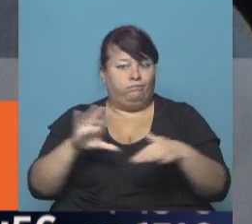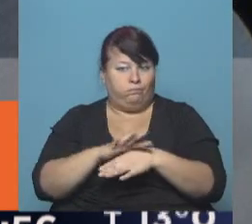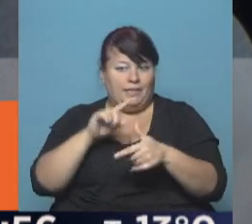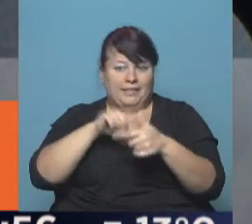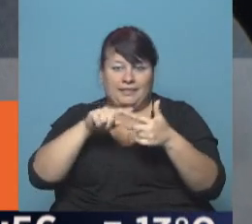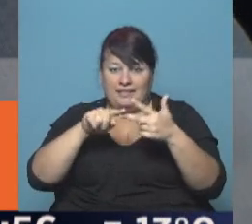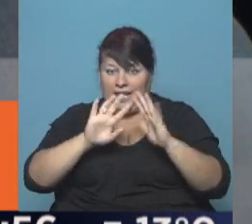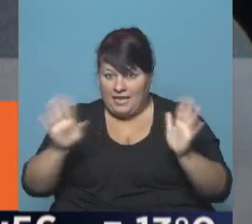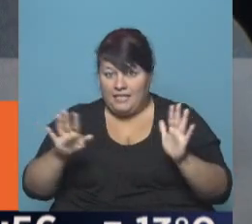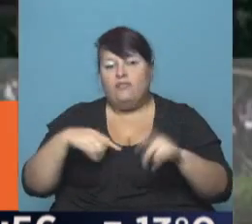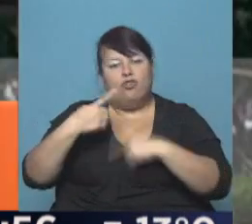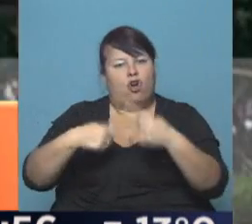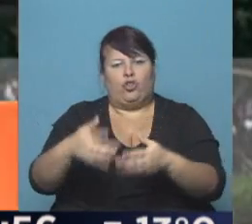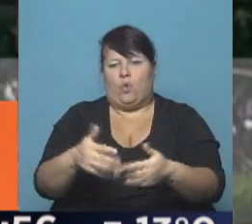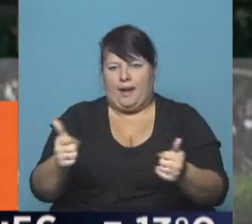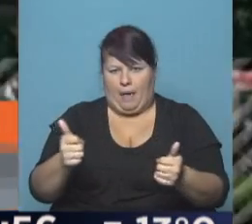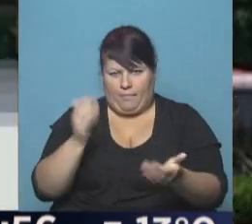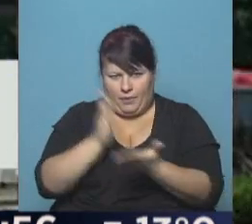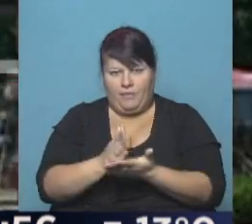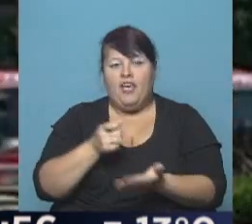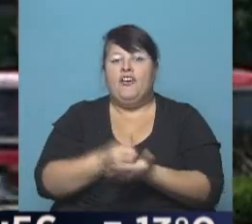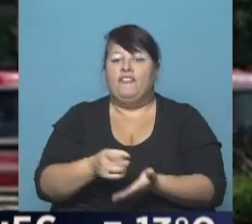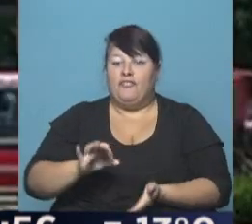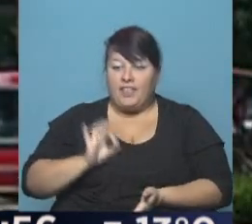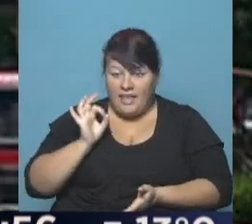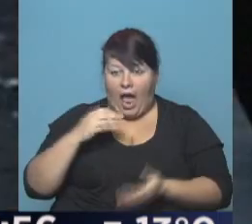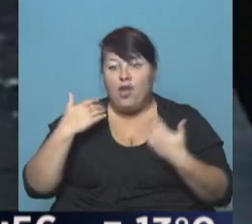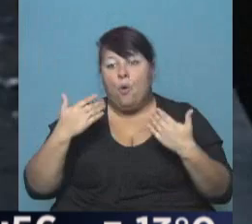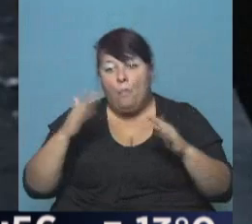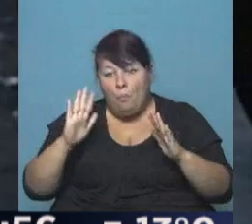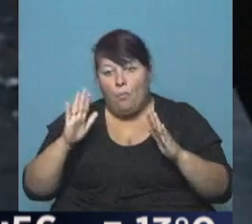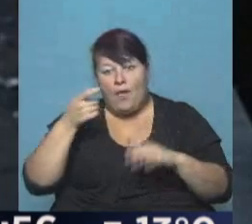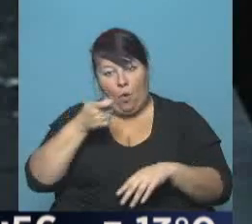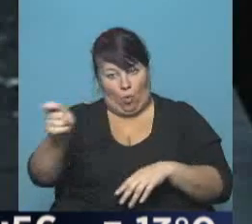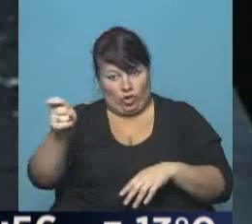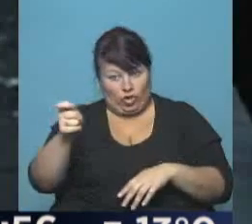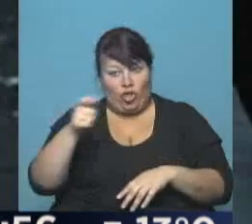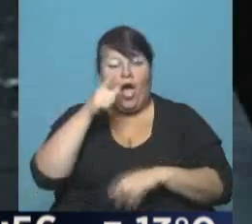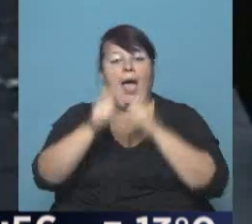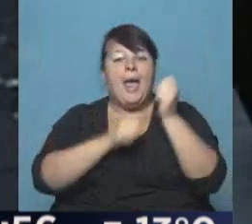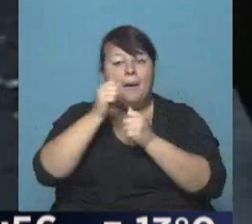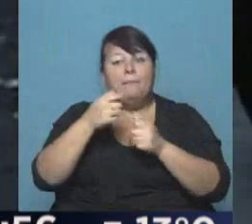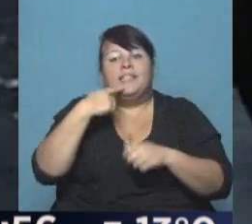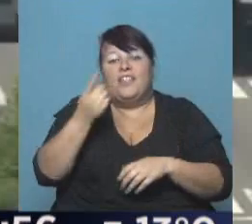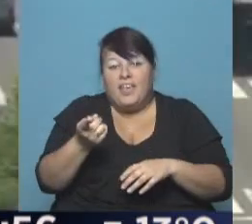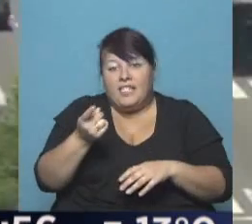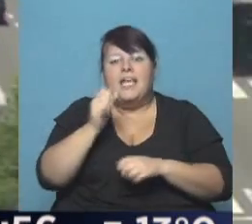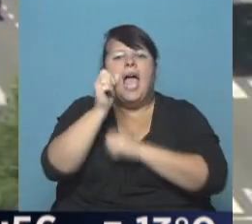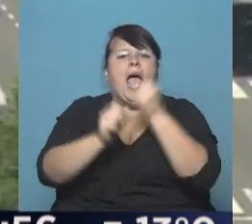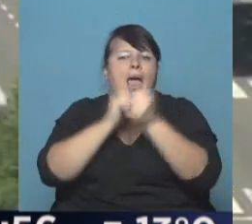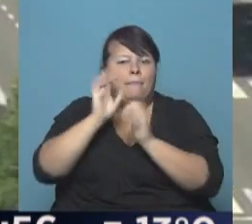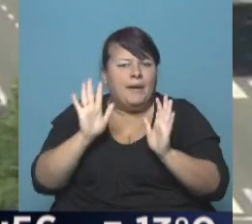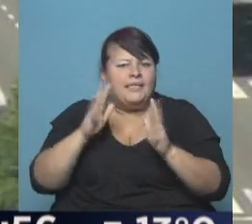estas tres causas y avanzando rápidamente para fin de año se podría llegar a juicio la empresa aduce ser una